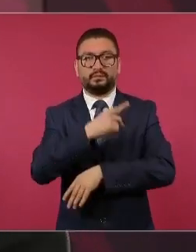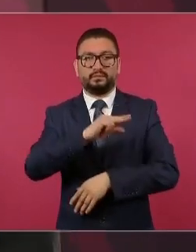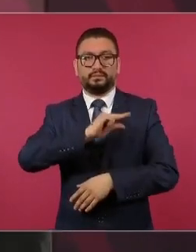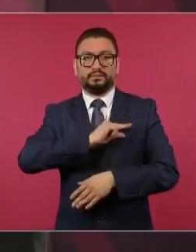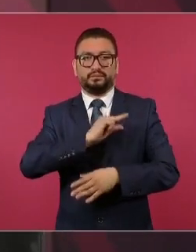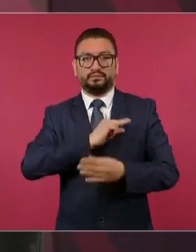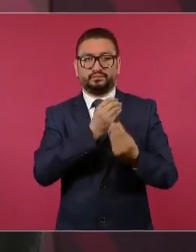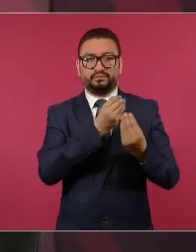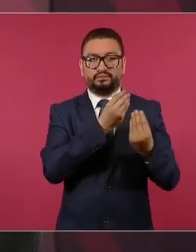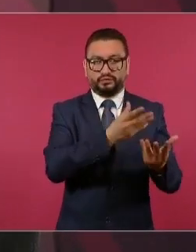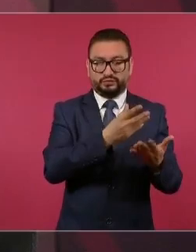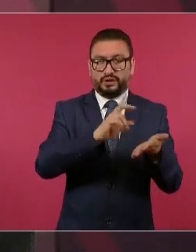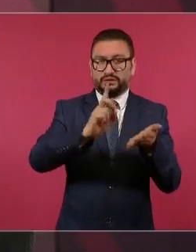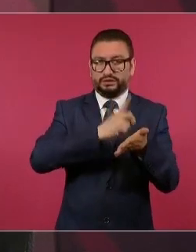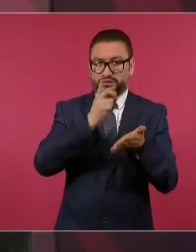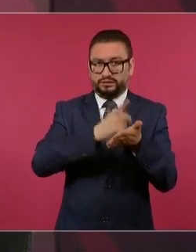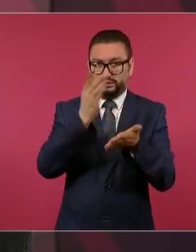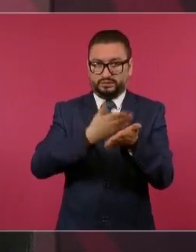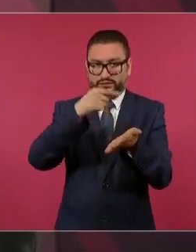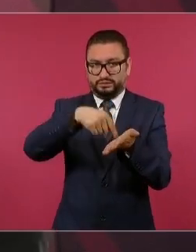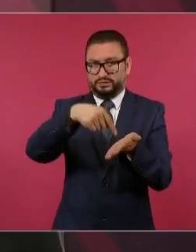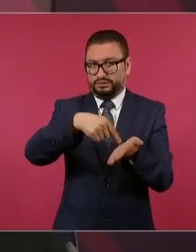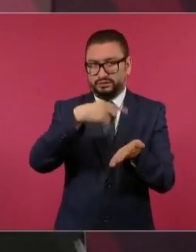que se encuentra en el diccionario.